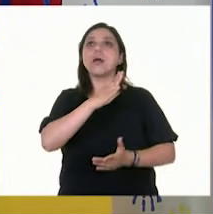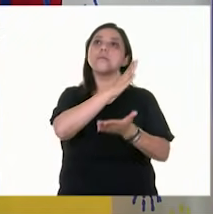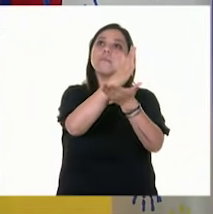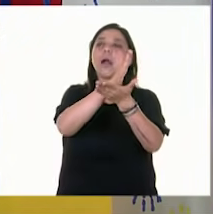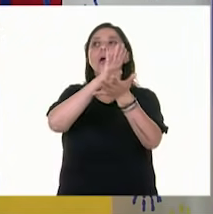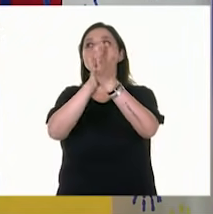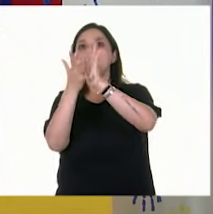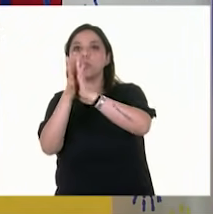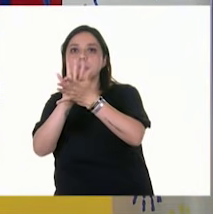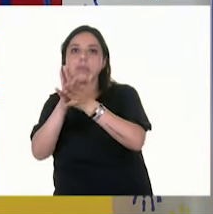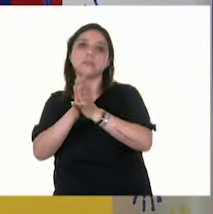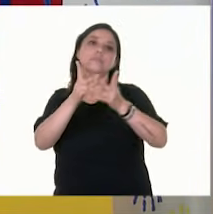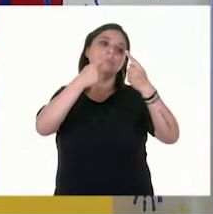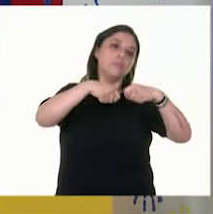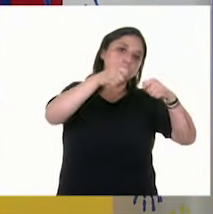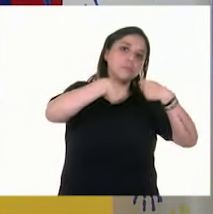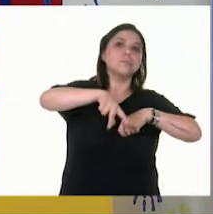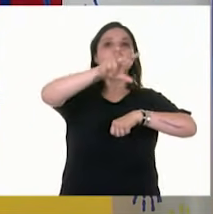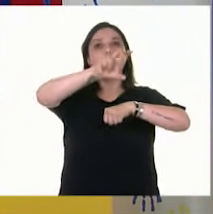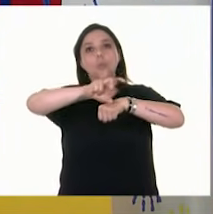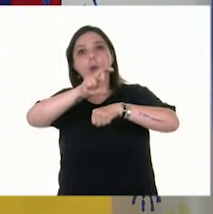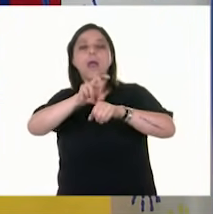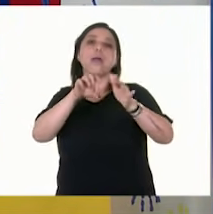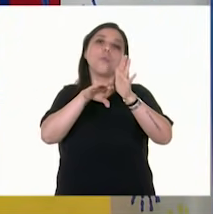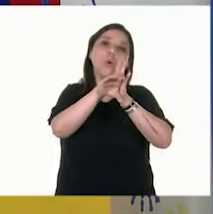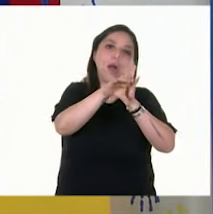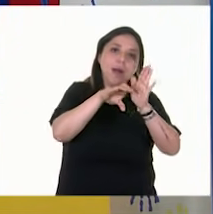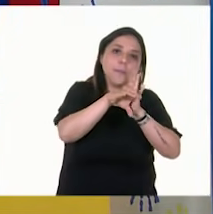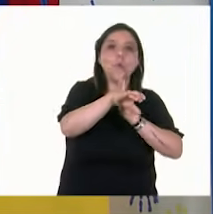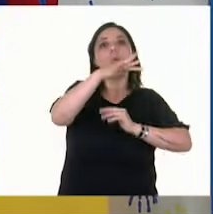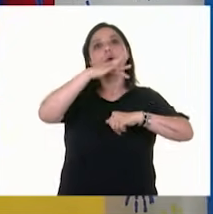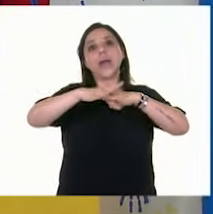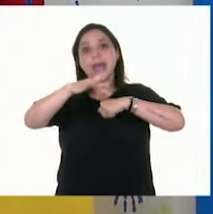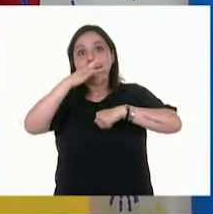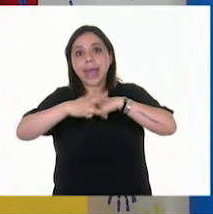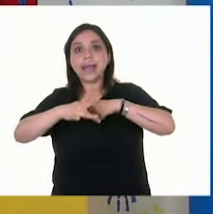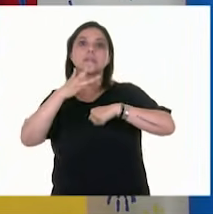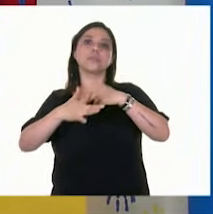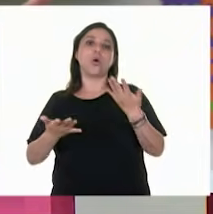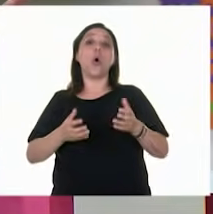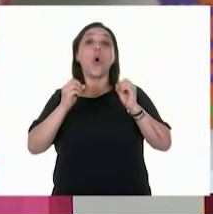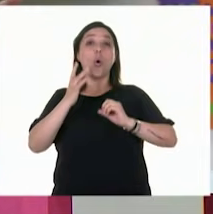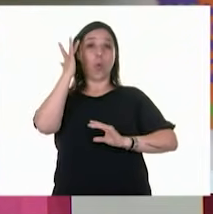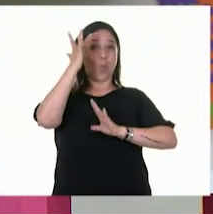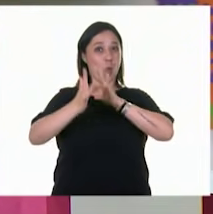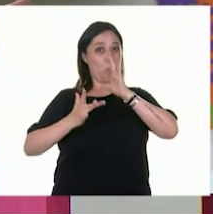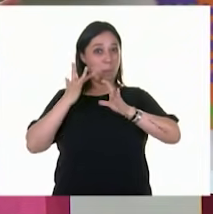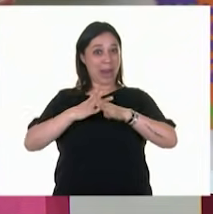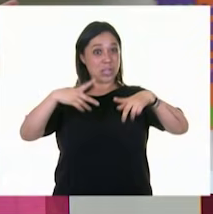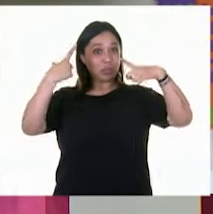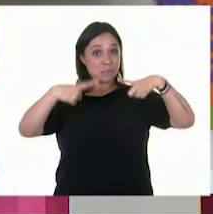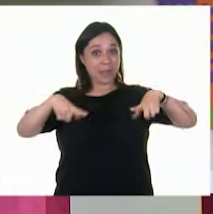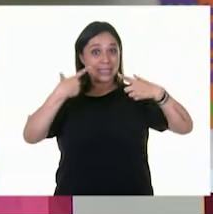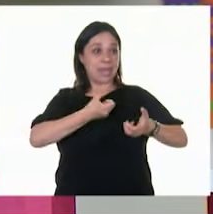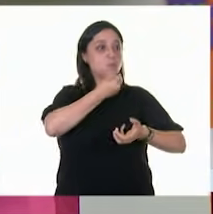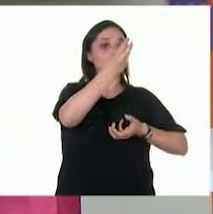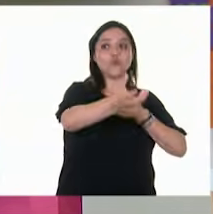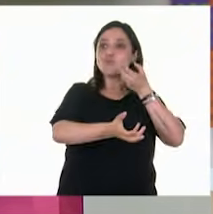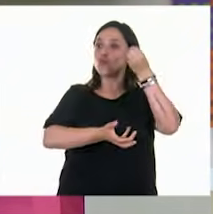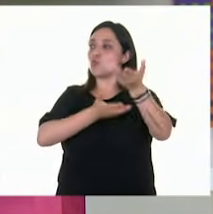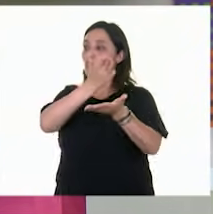la tienda, ya sea huevo, jamón, queso. Cuando repartimos, por ejemplo, nuestro cumpleaños, el pastel. El pastel.